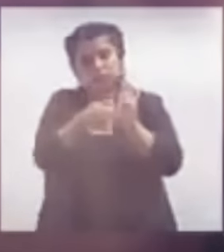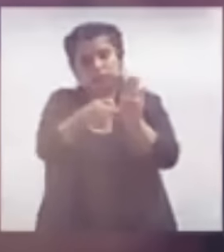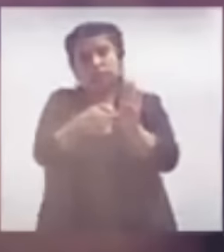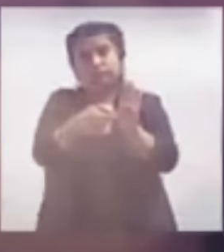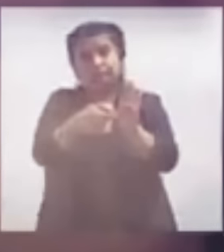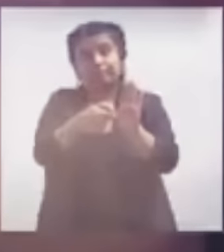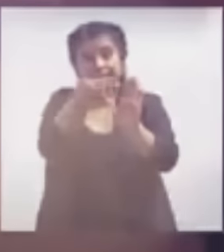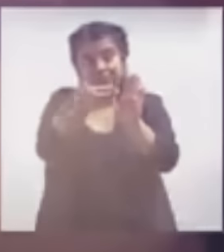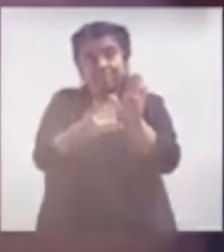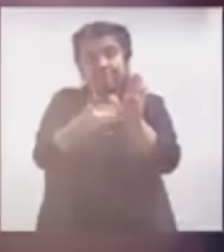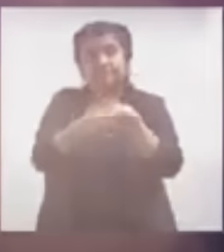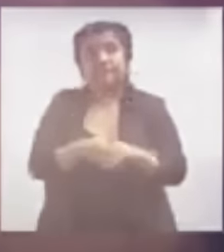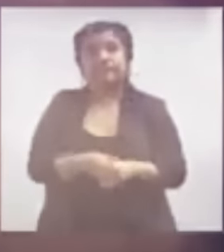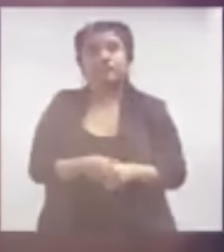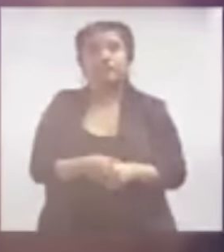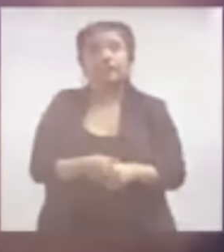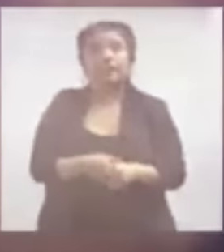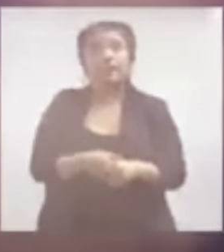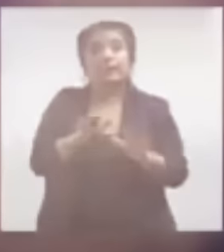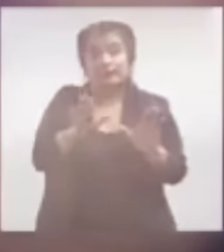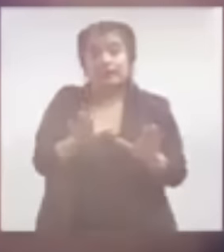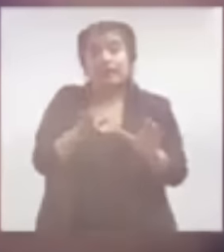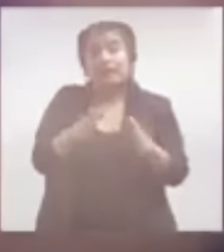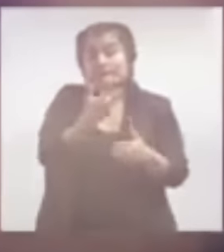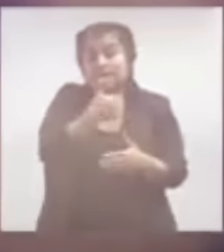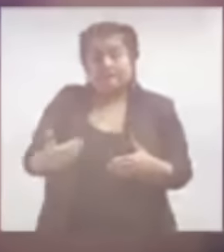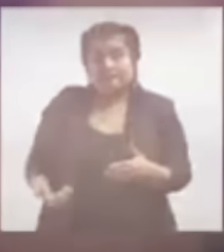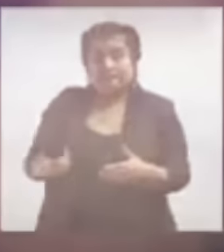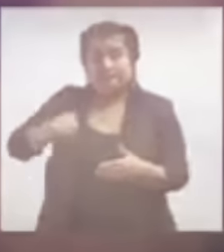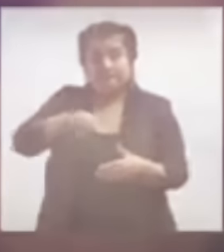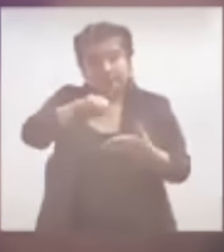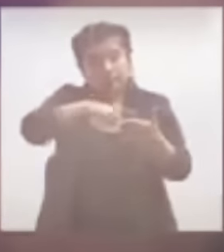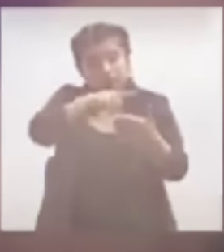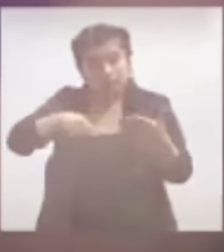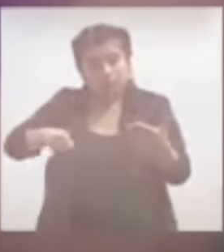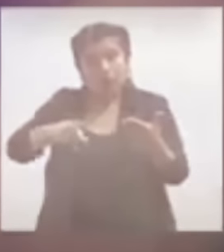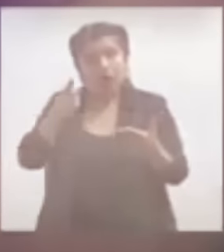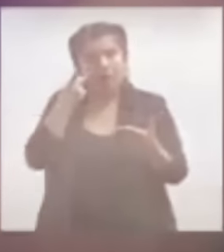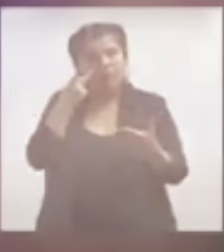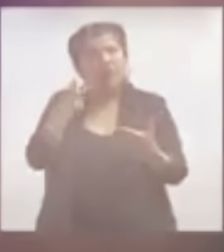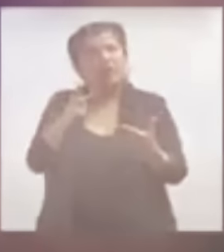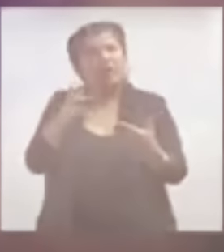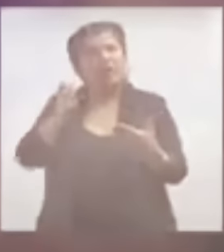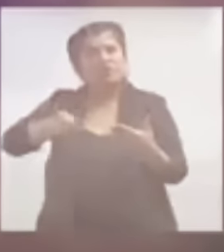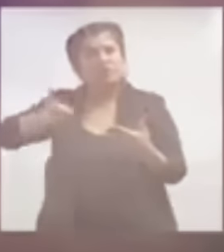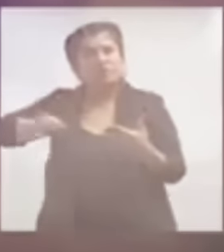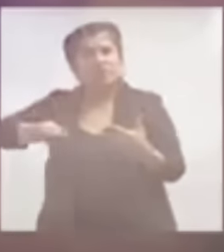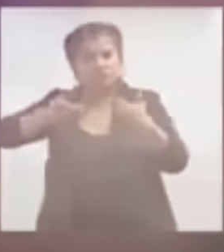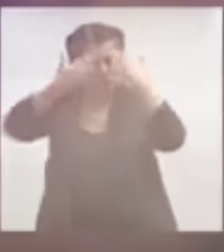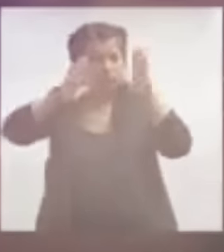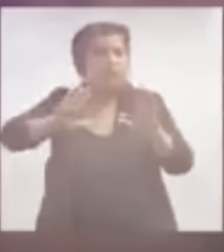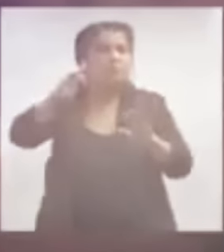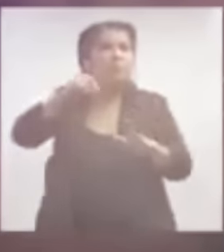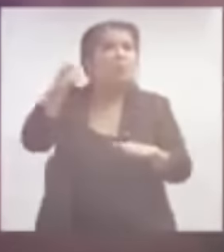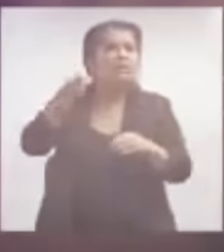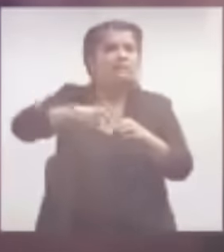cierto. Así que presidente, espero que si llegamos a los votos, porque veo que hay varios colegas que no sé por qué se están